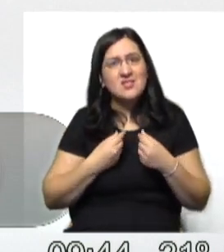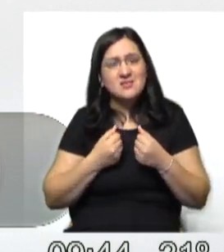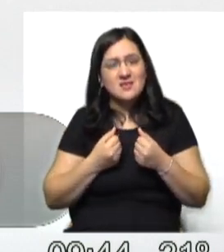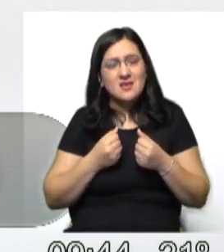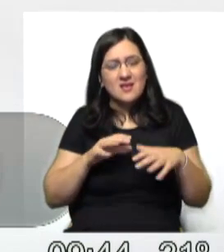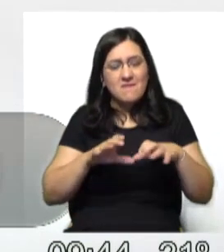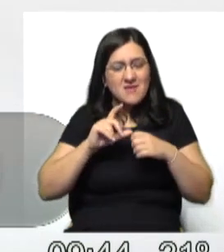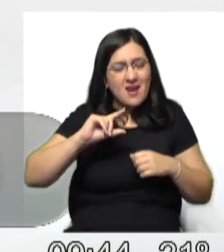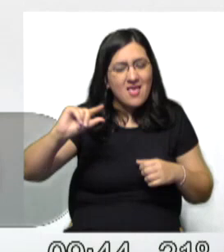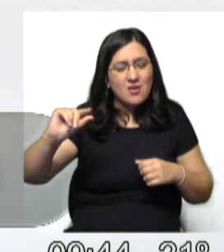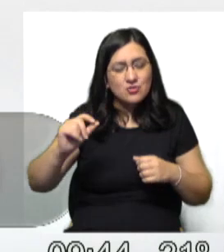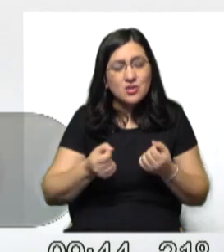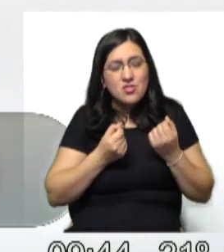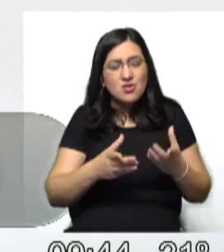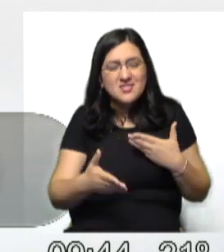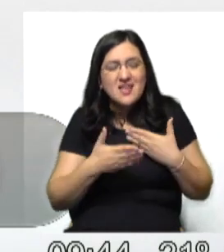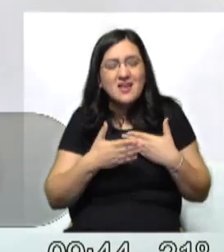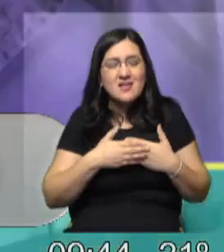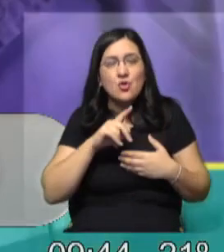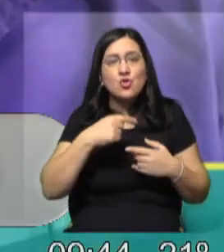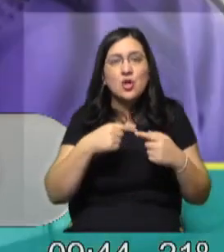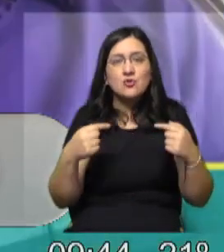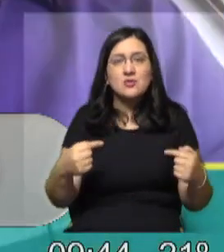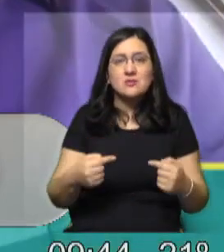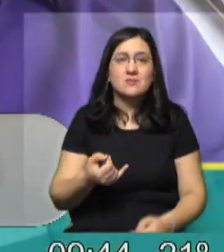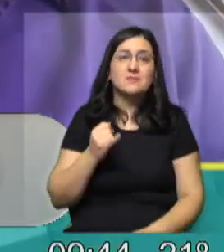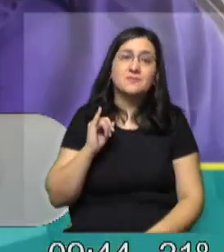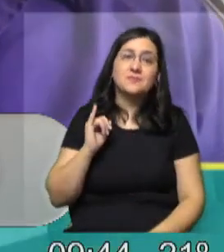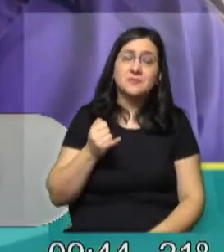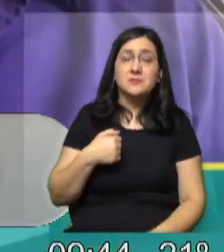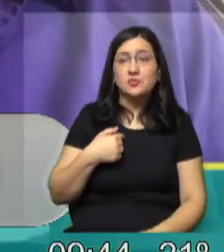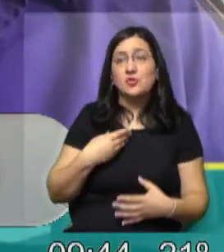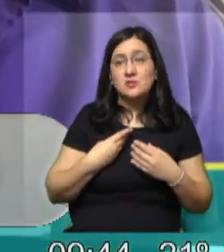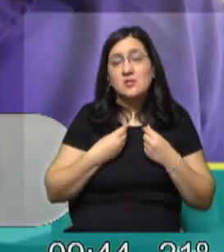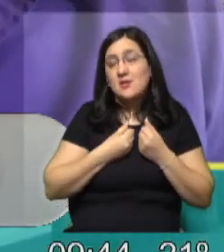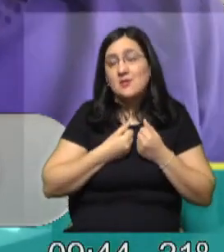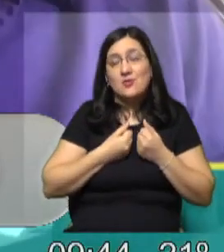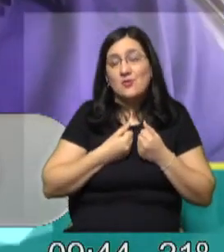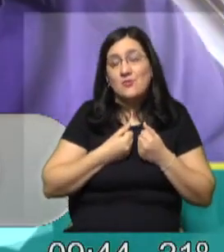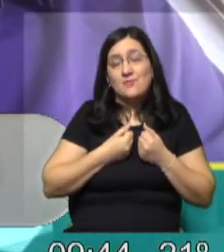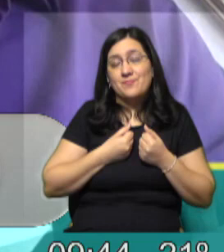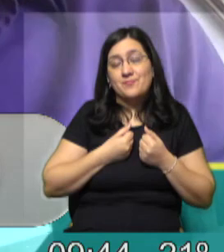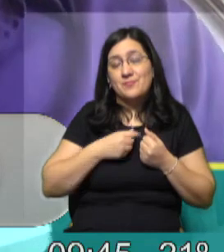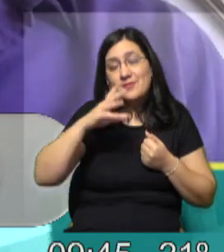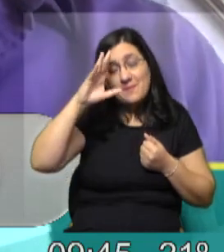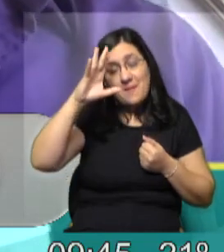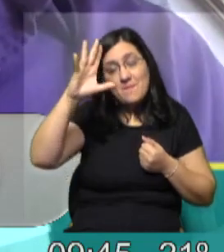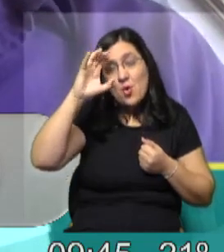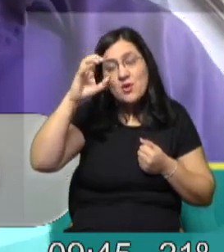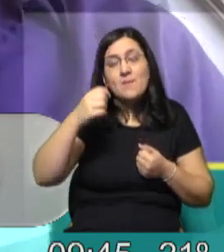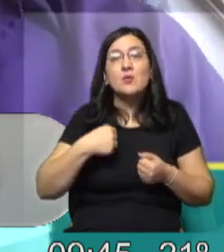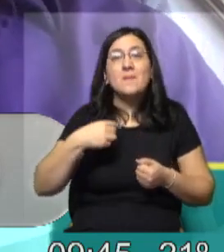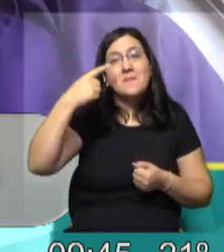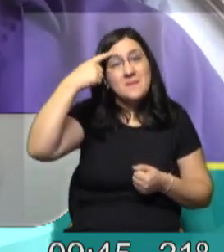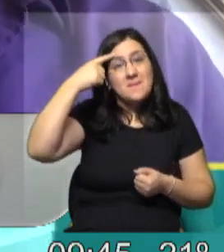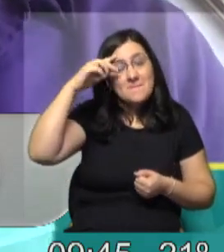alejado te dio cercanía con otras cosas Sí yo siento un deber de memoria porque la memoria está viva